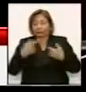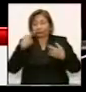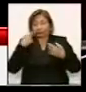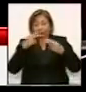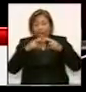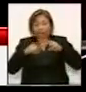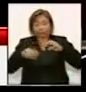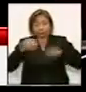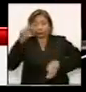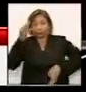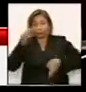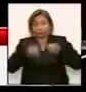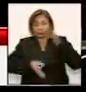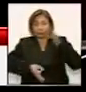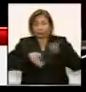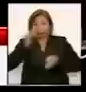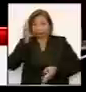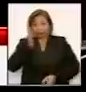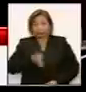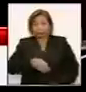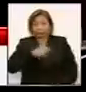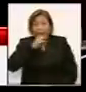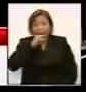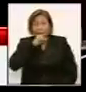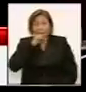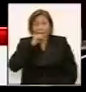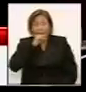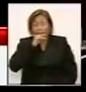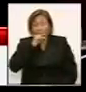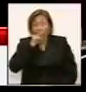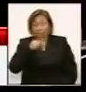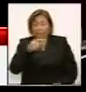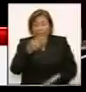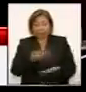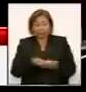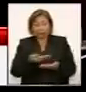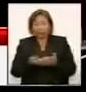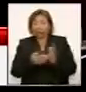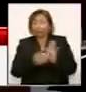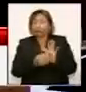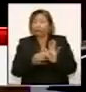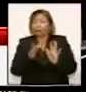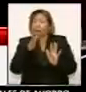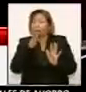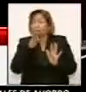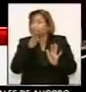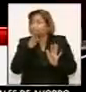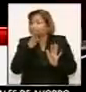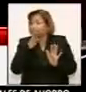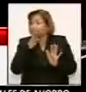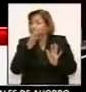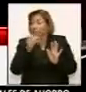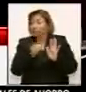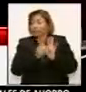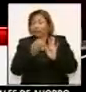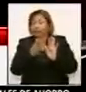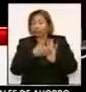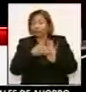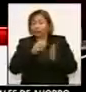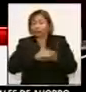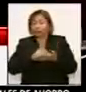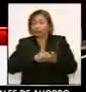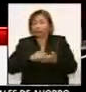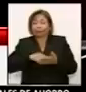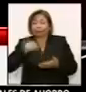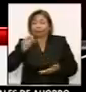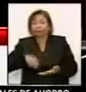que revisar. Hay una jueza, que creo que es mujer, la que tiene que dar el visto bueno a esta situación. No sé cómo se va a atrever a poner su puño y letra y poner en